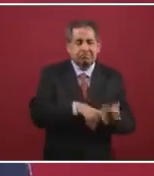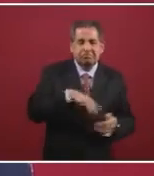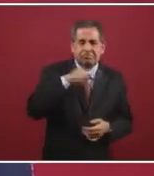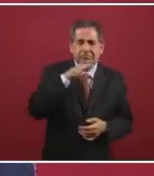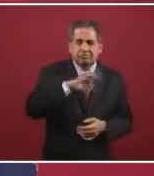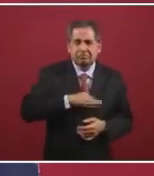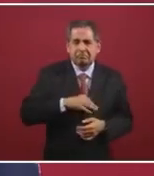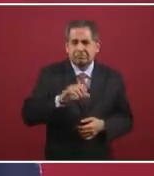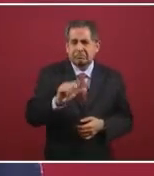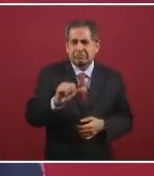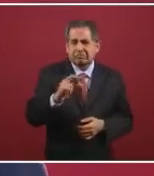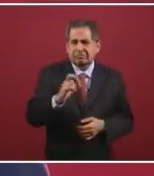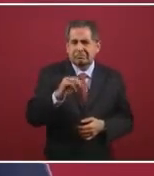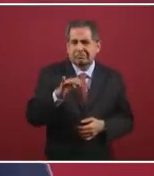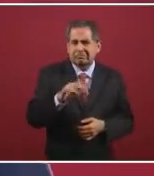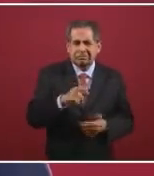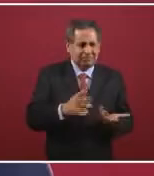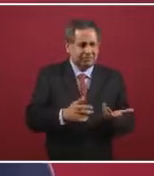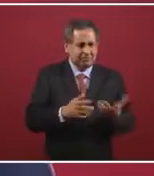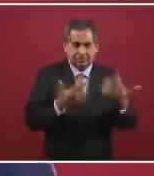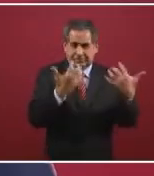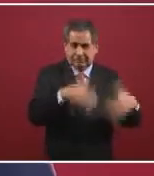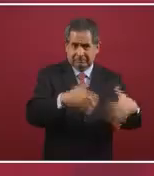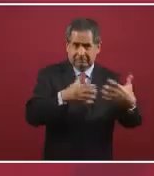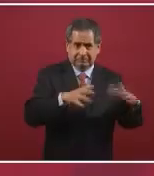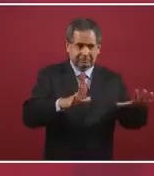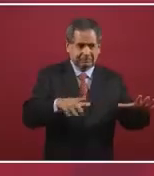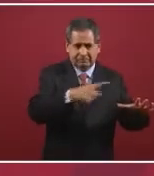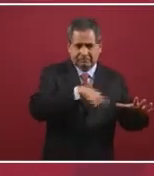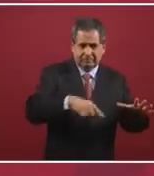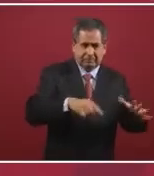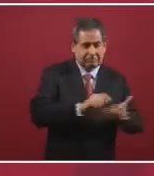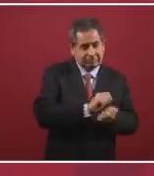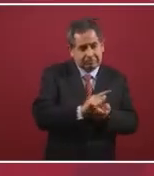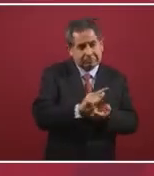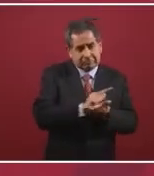pase por esas plantas